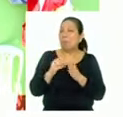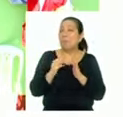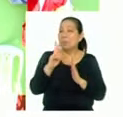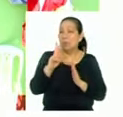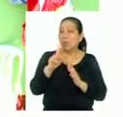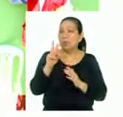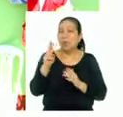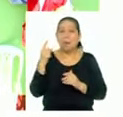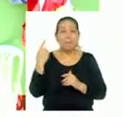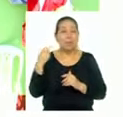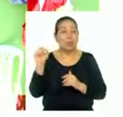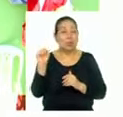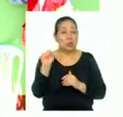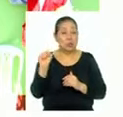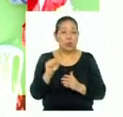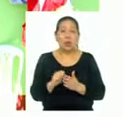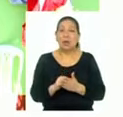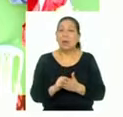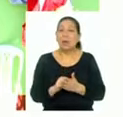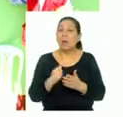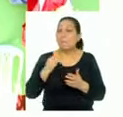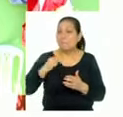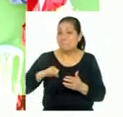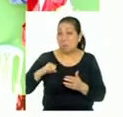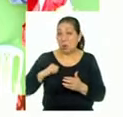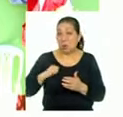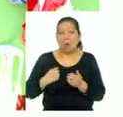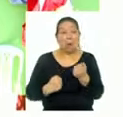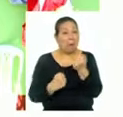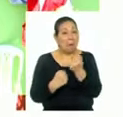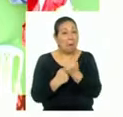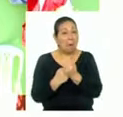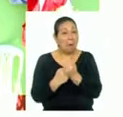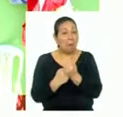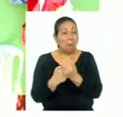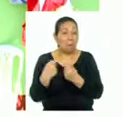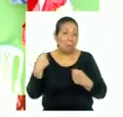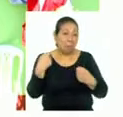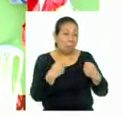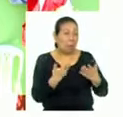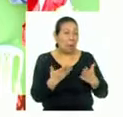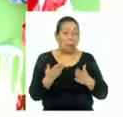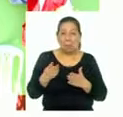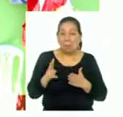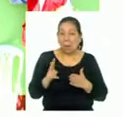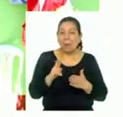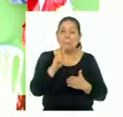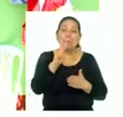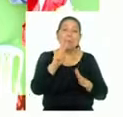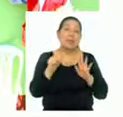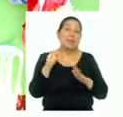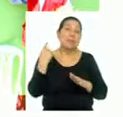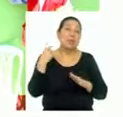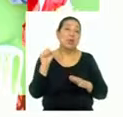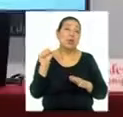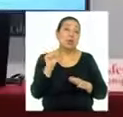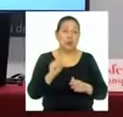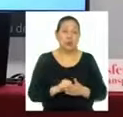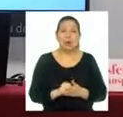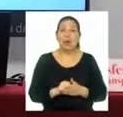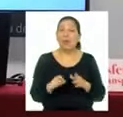de 32 millones de soles y los municipios han colaborado con una contrapartida que asciende a 26 millones de